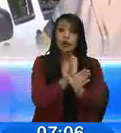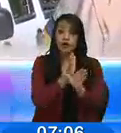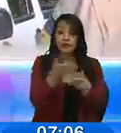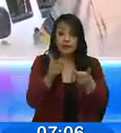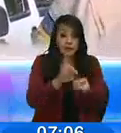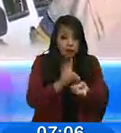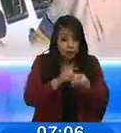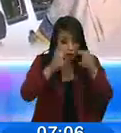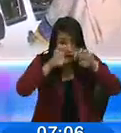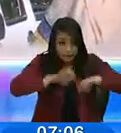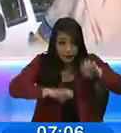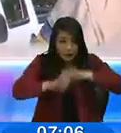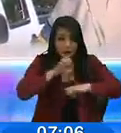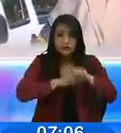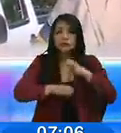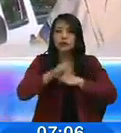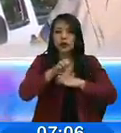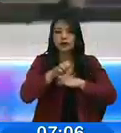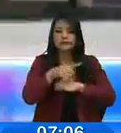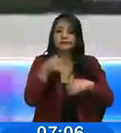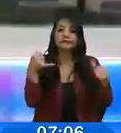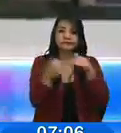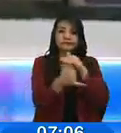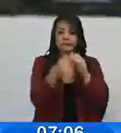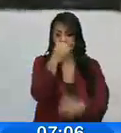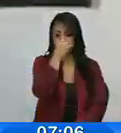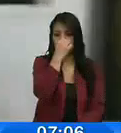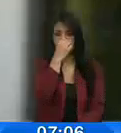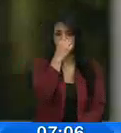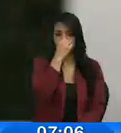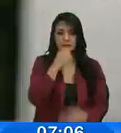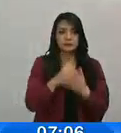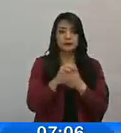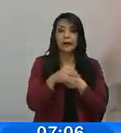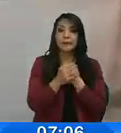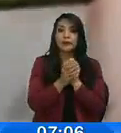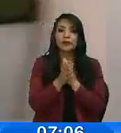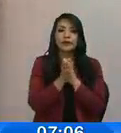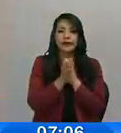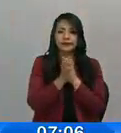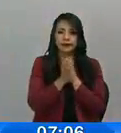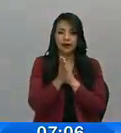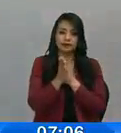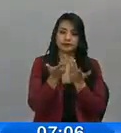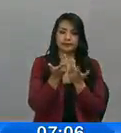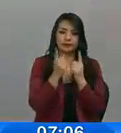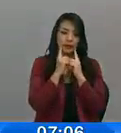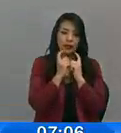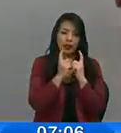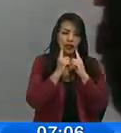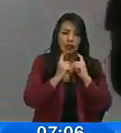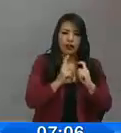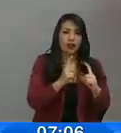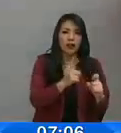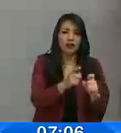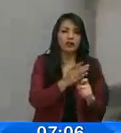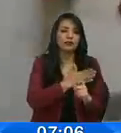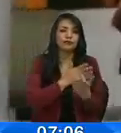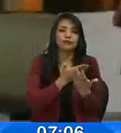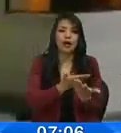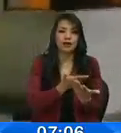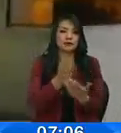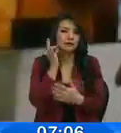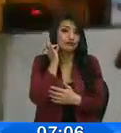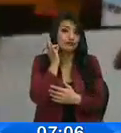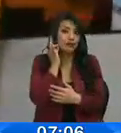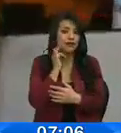ginecológico, que la niña fue violada. Aparentemente aprovechó su cercanía, vivían todos en casa para ganarse el cariño